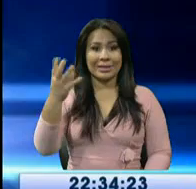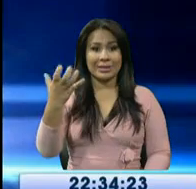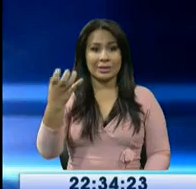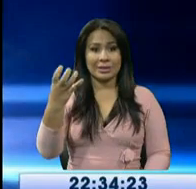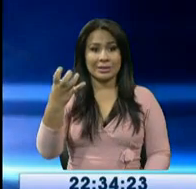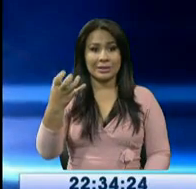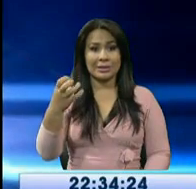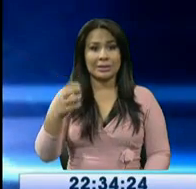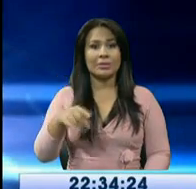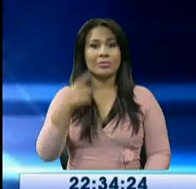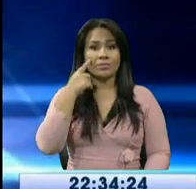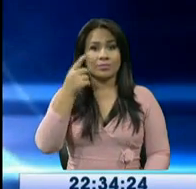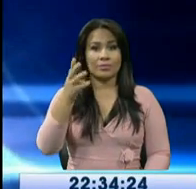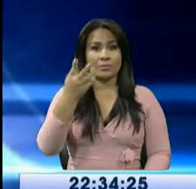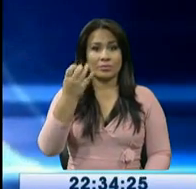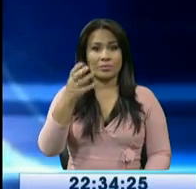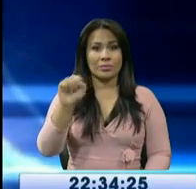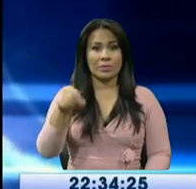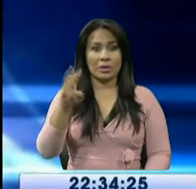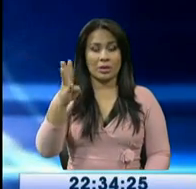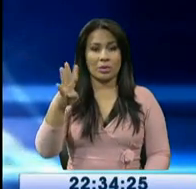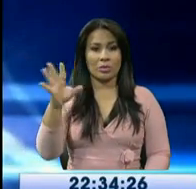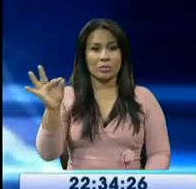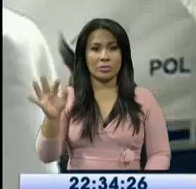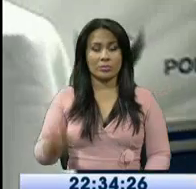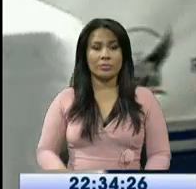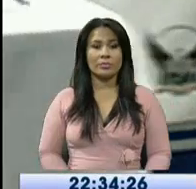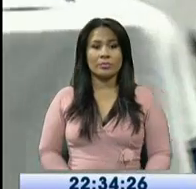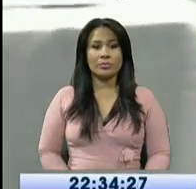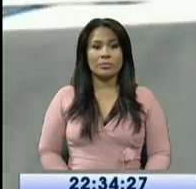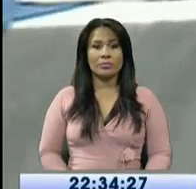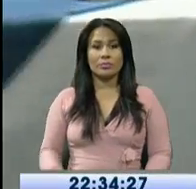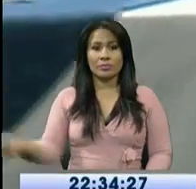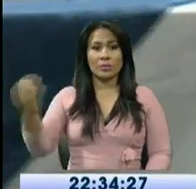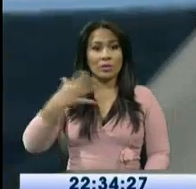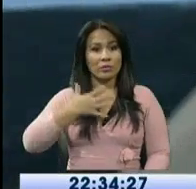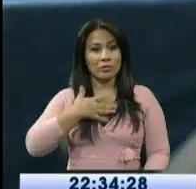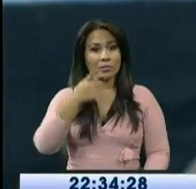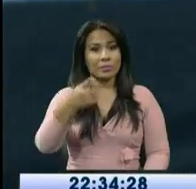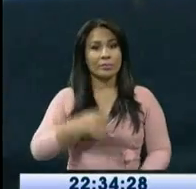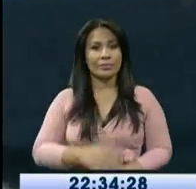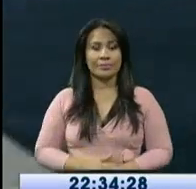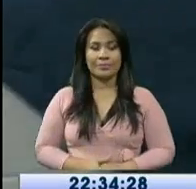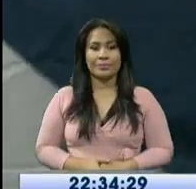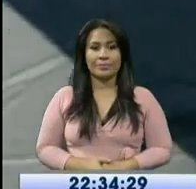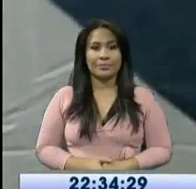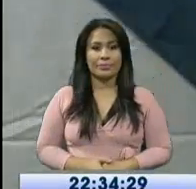2014 de 14,49 informó héctor rolero